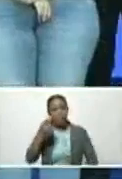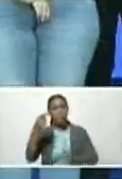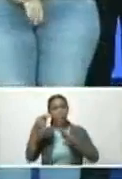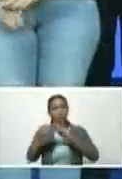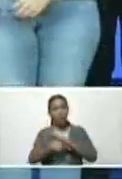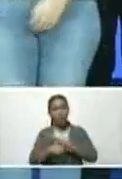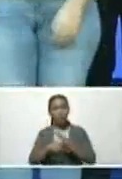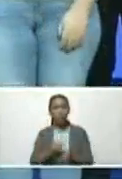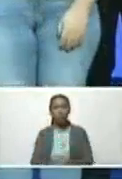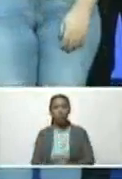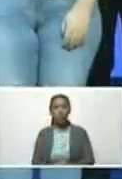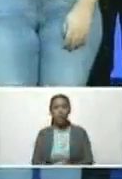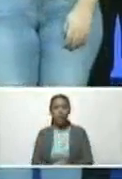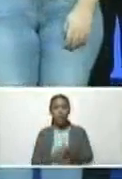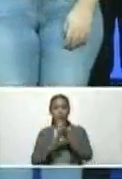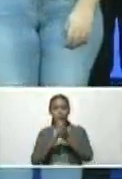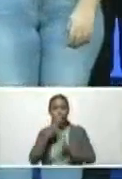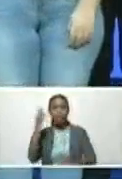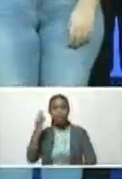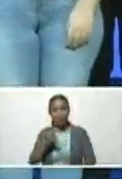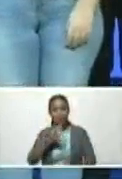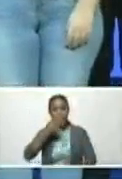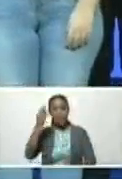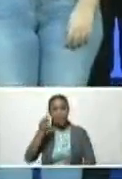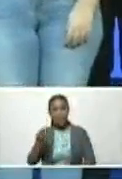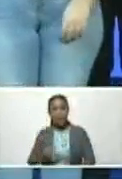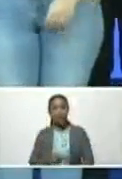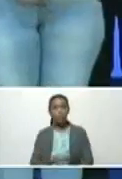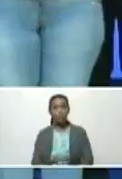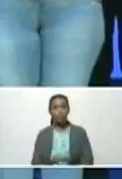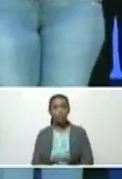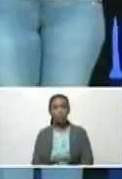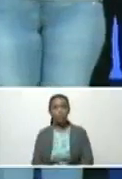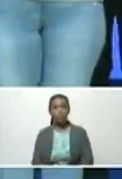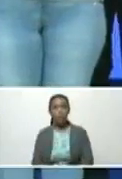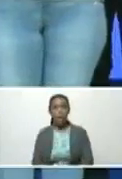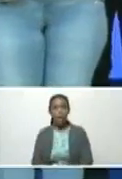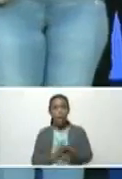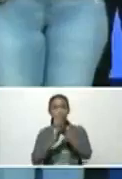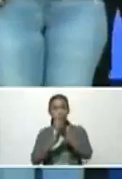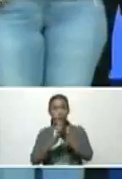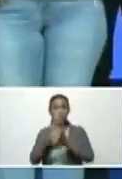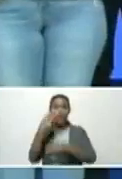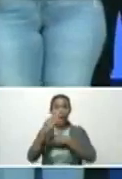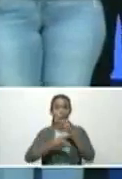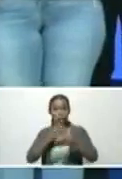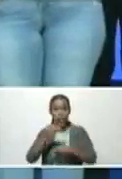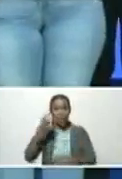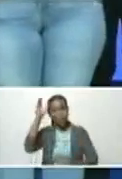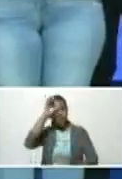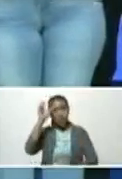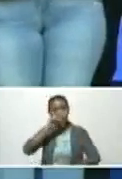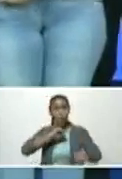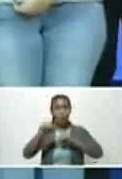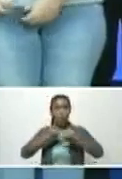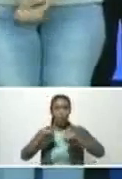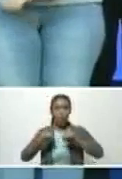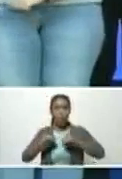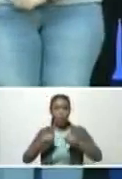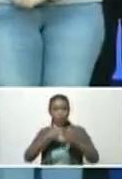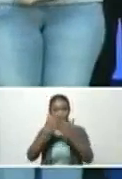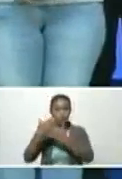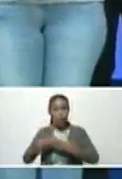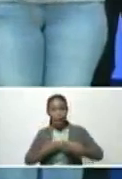profundo, el liderazgo de verdad, verdad, el liderazgo que crea conciencia, que moviliza a los